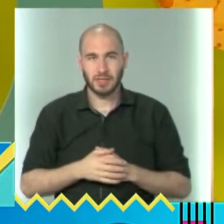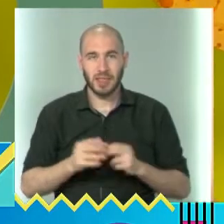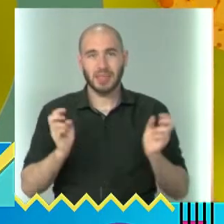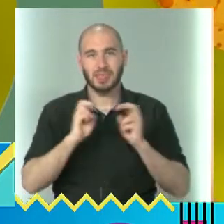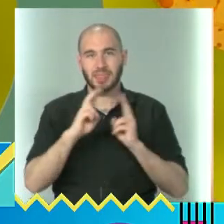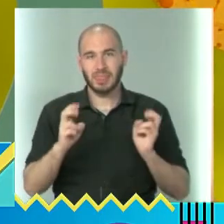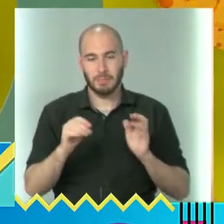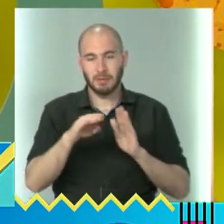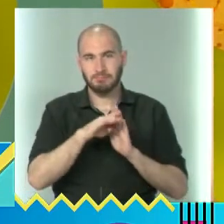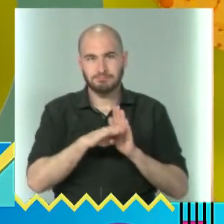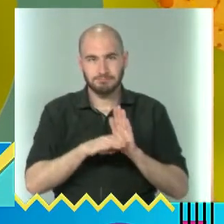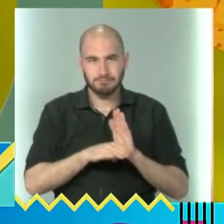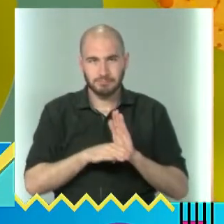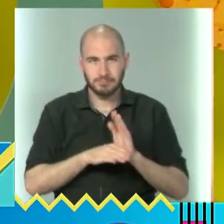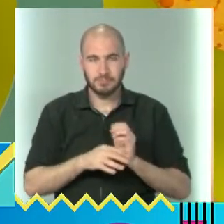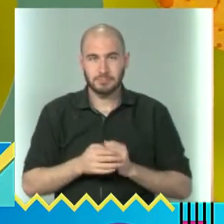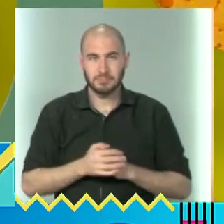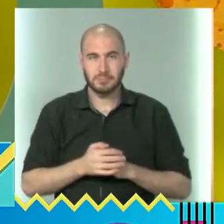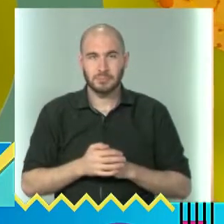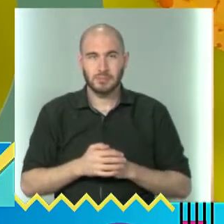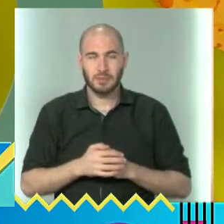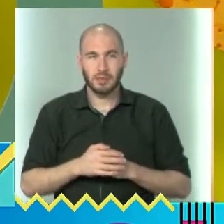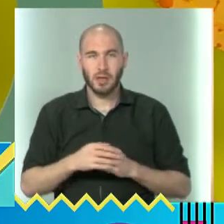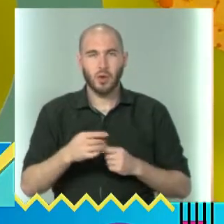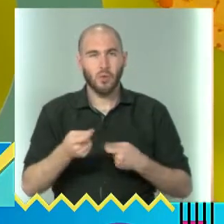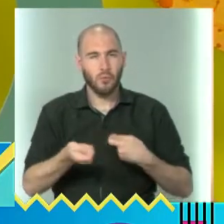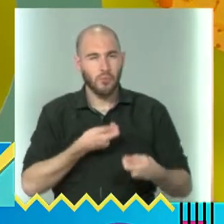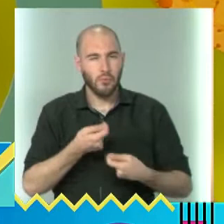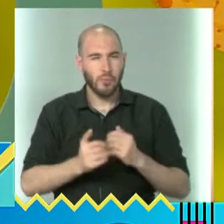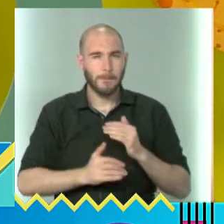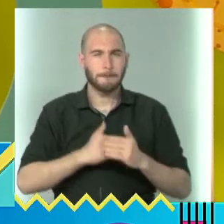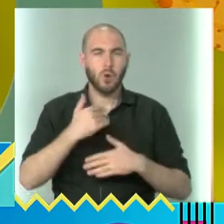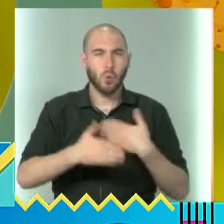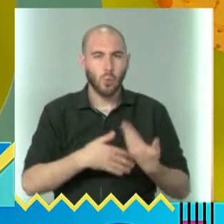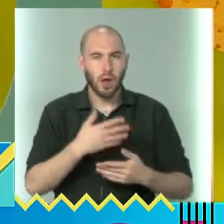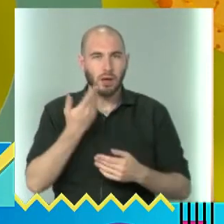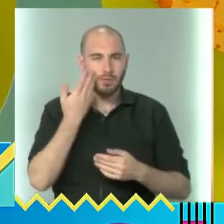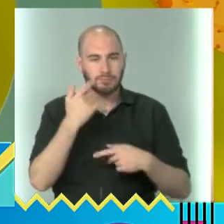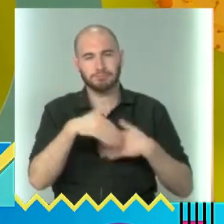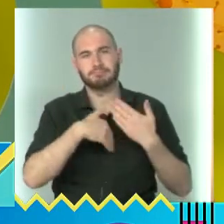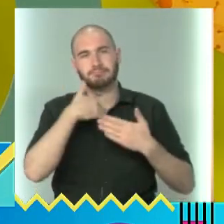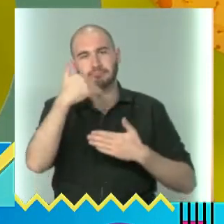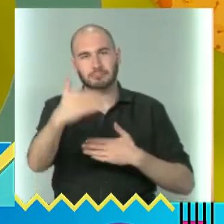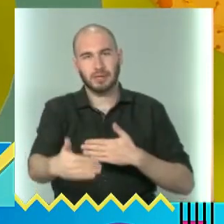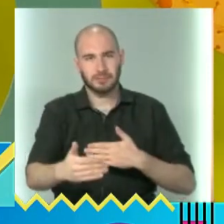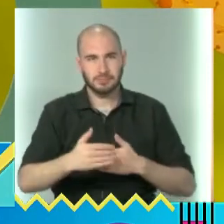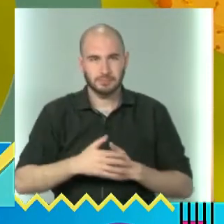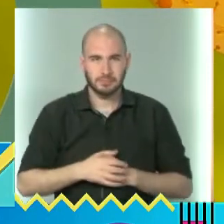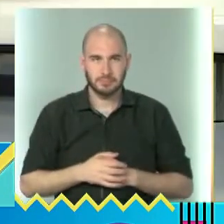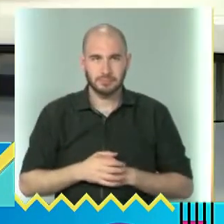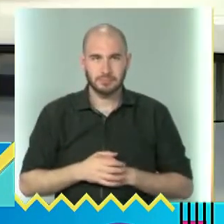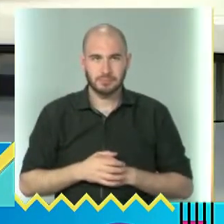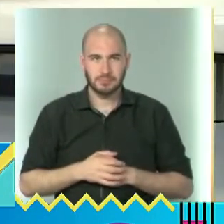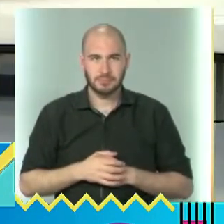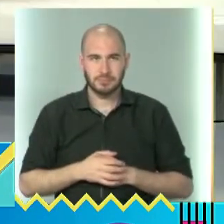temas, sí, que escapase al juego lúdico de las redes. ¿Qué ir